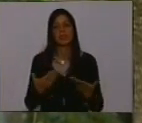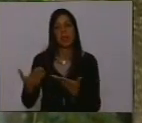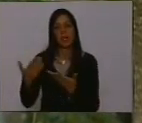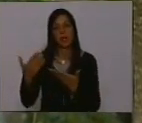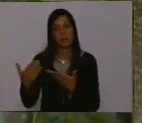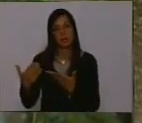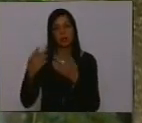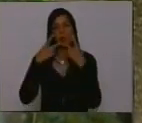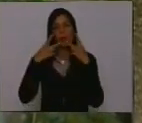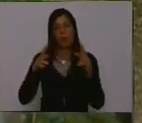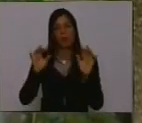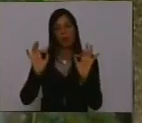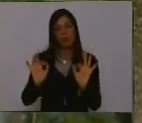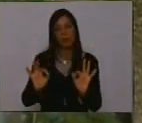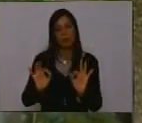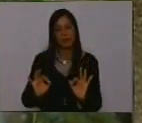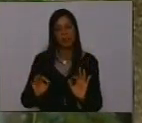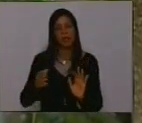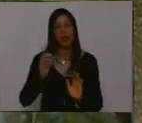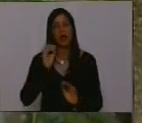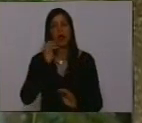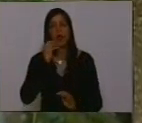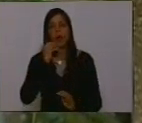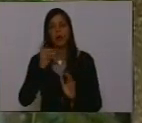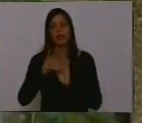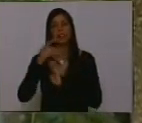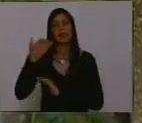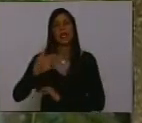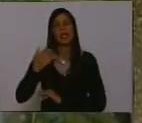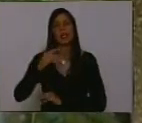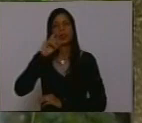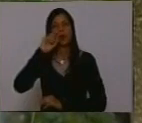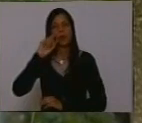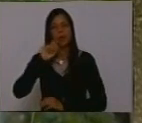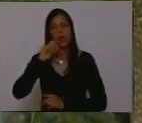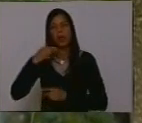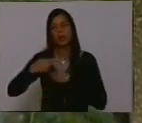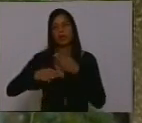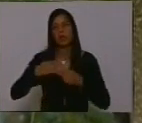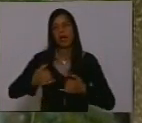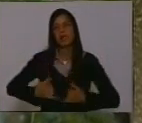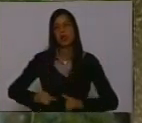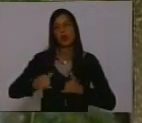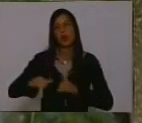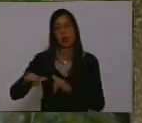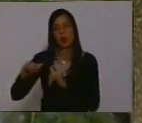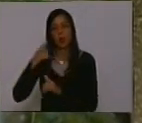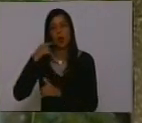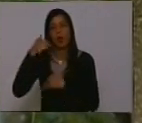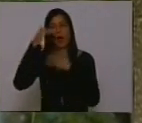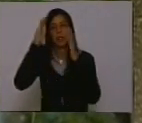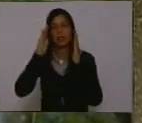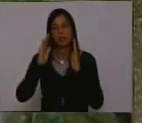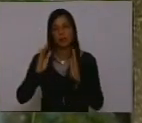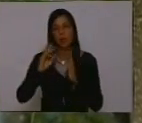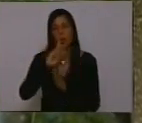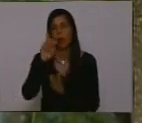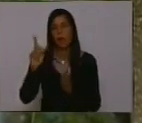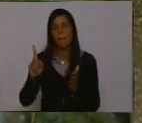las y los jóvenes en materia de derechos sexuales y derechos reproductivos, que aseguren una atención integral de